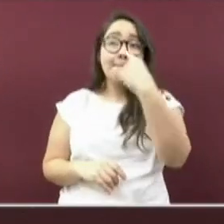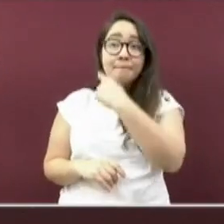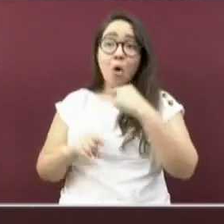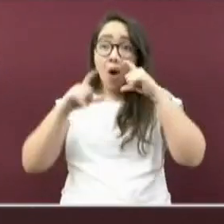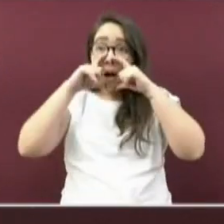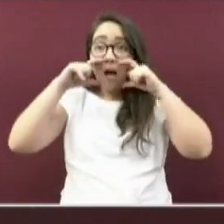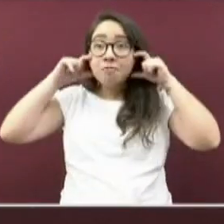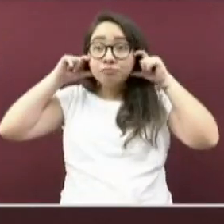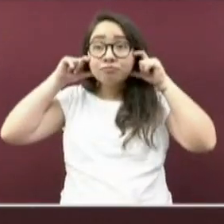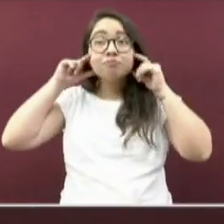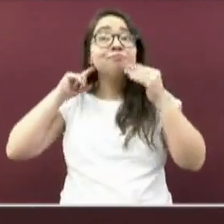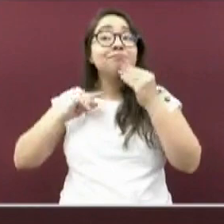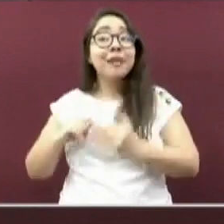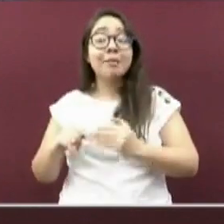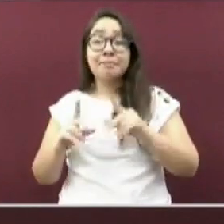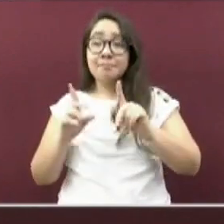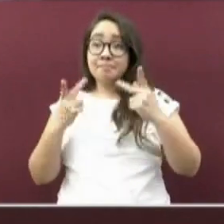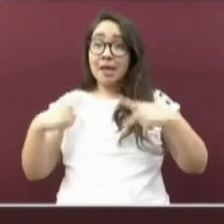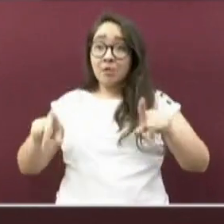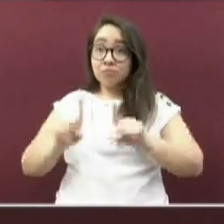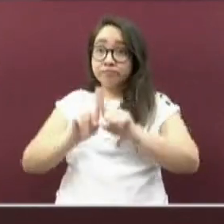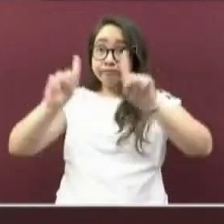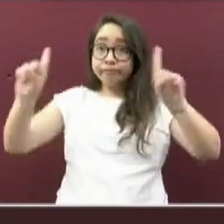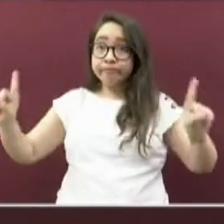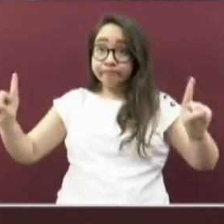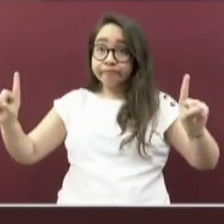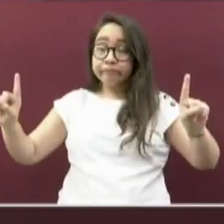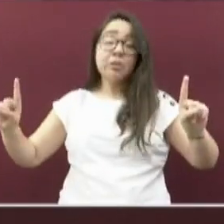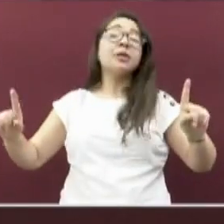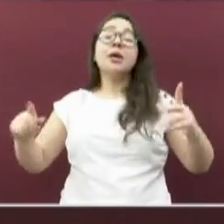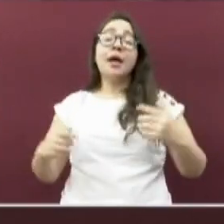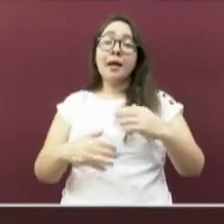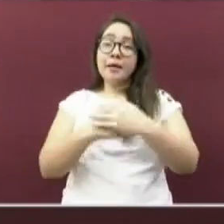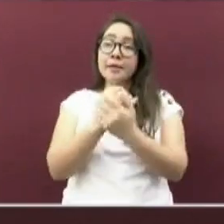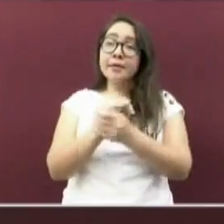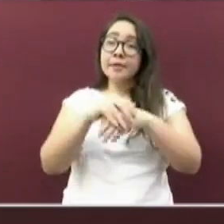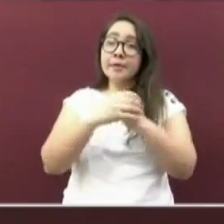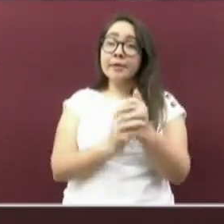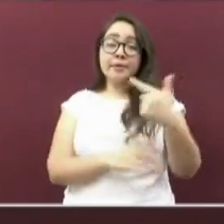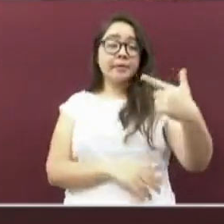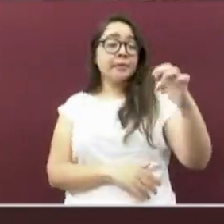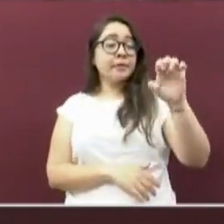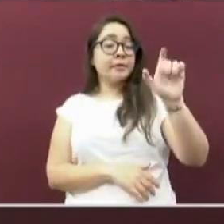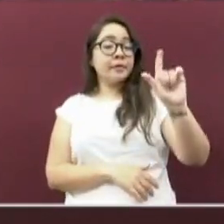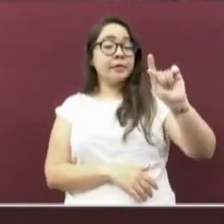boca, la sana distancia, el gel antibacterial